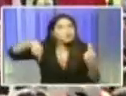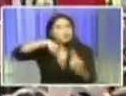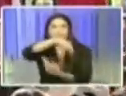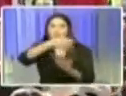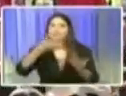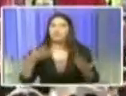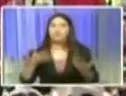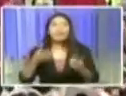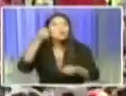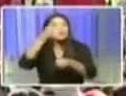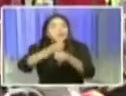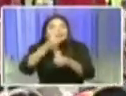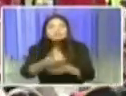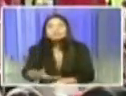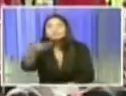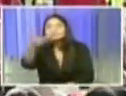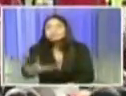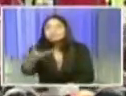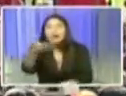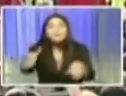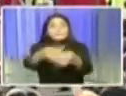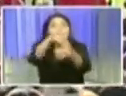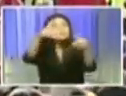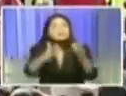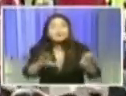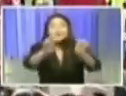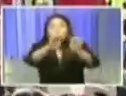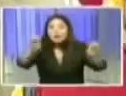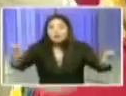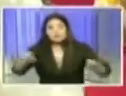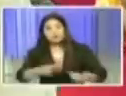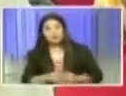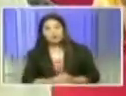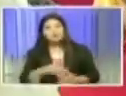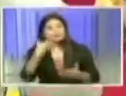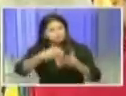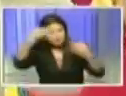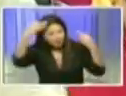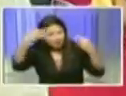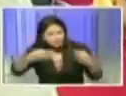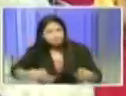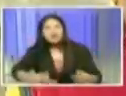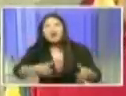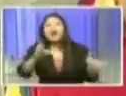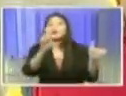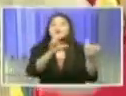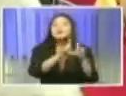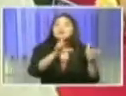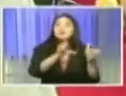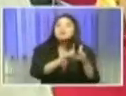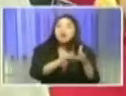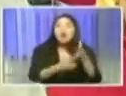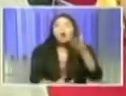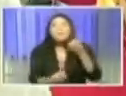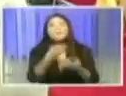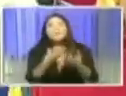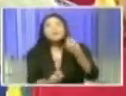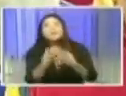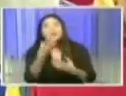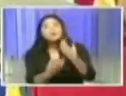Y es una tarea esencial del Ministerio de Educación garantizar liceos